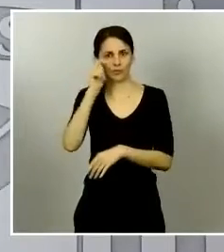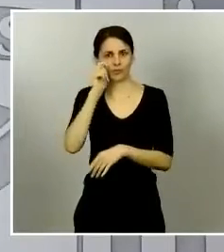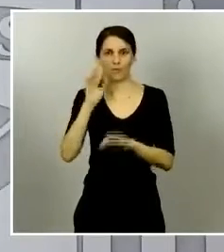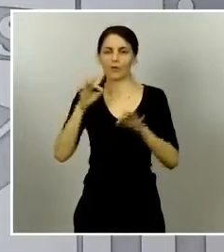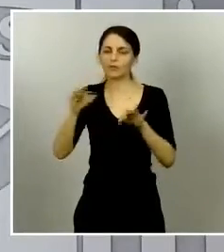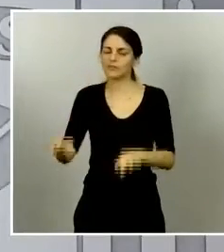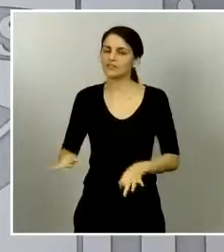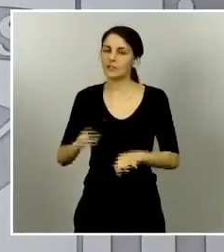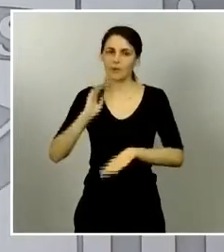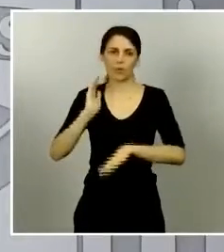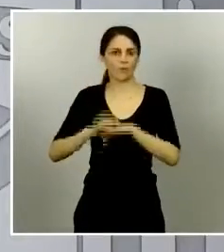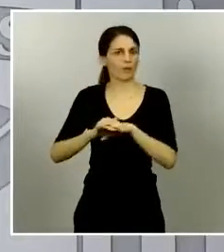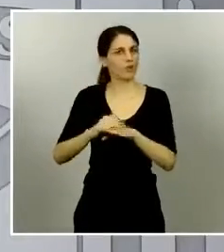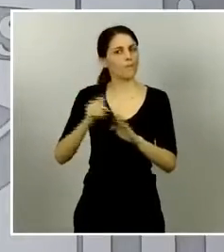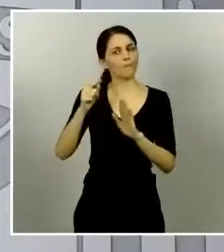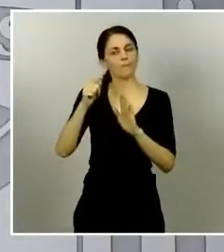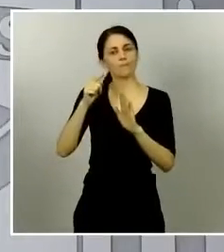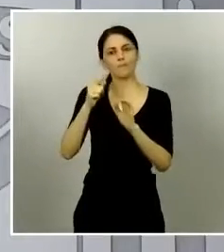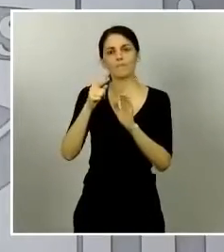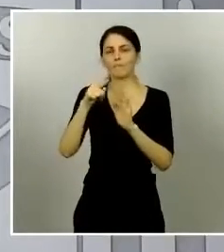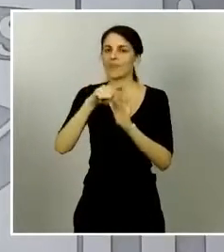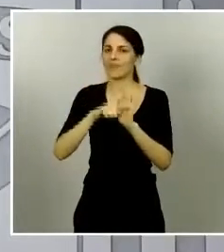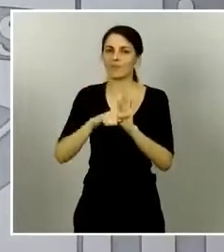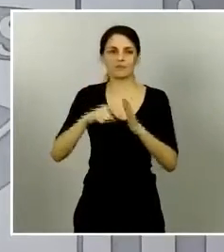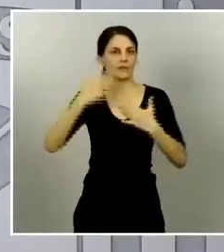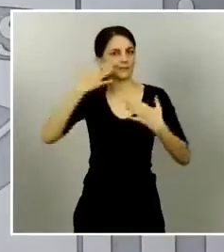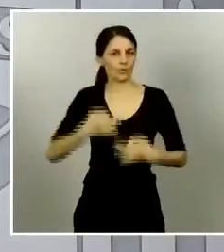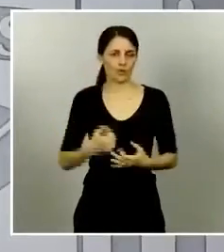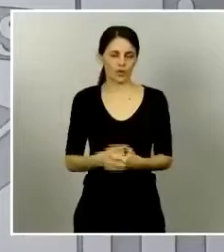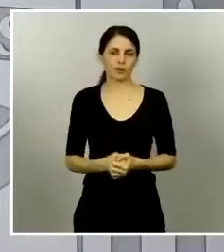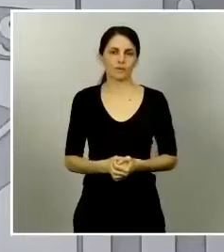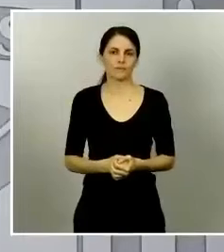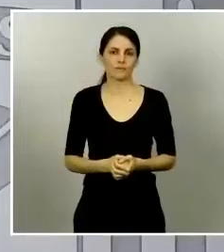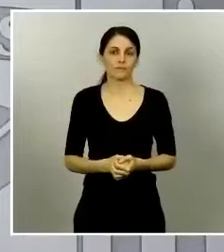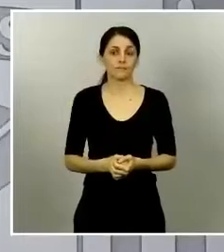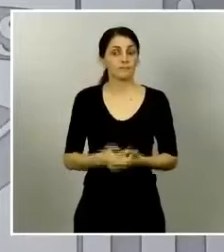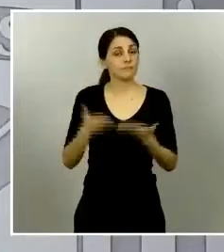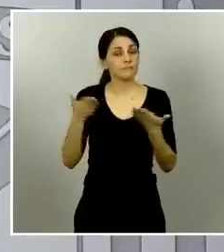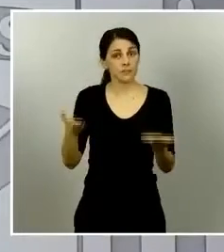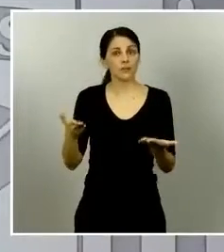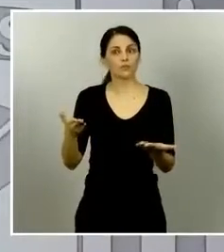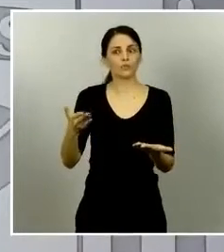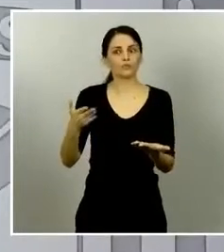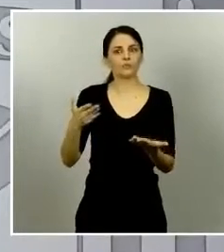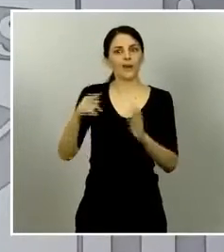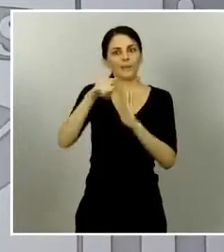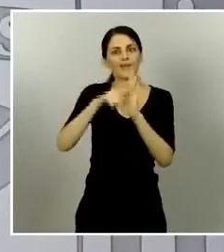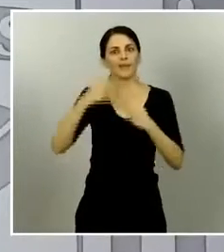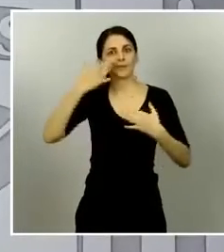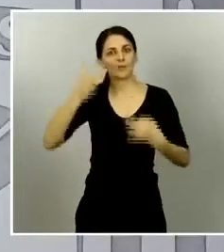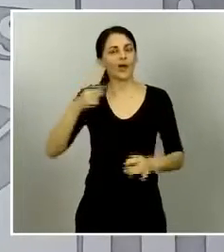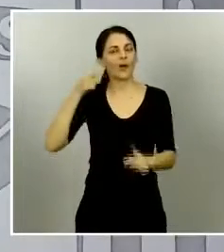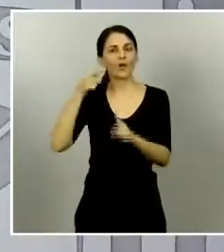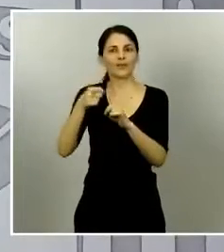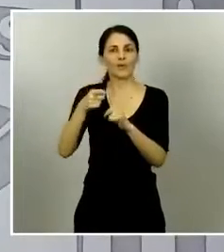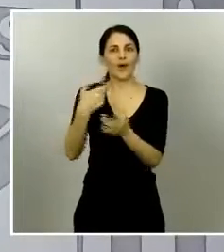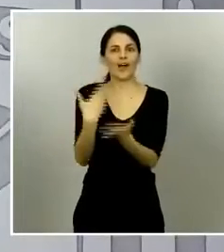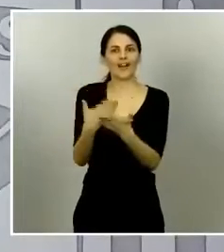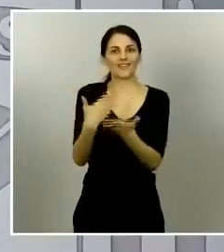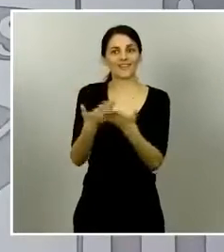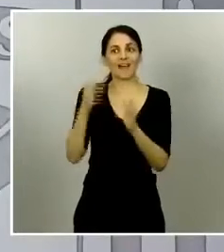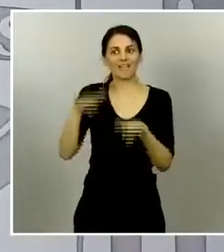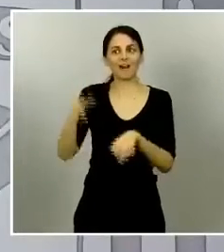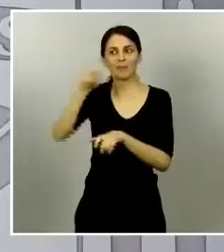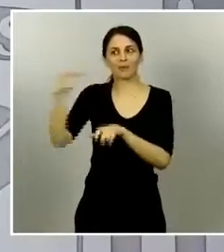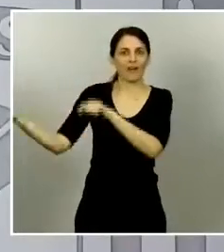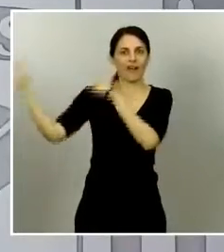eso sí, con todas las medidas de seguridad que serán necesarias. Serán actuaciones que nos permitan garantizar que somos